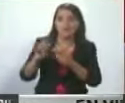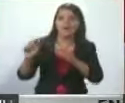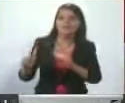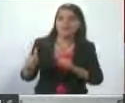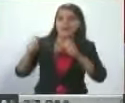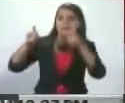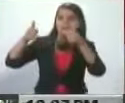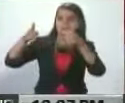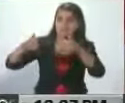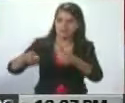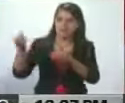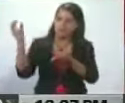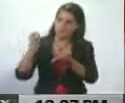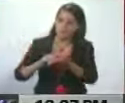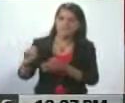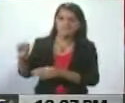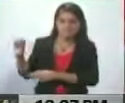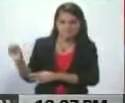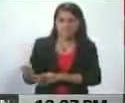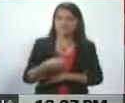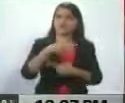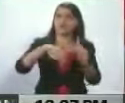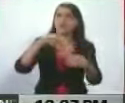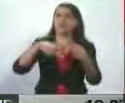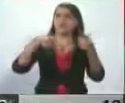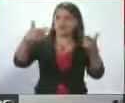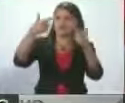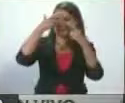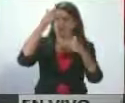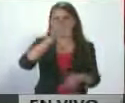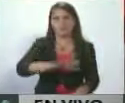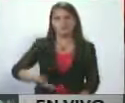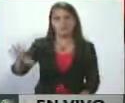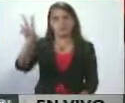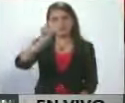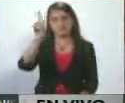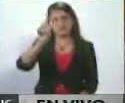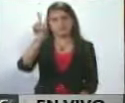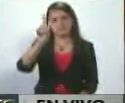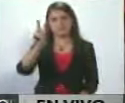la contraofensiva bolivariana y chavista en todo el país.